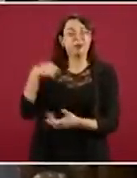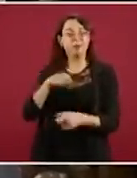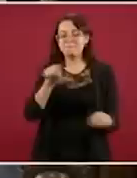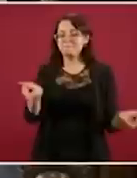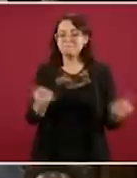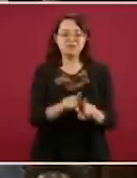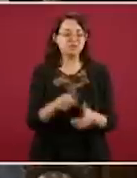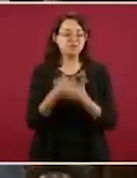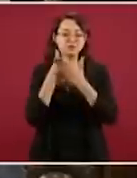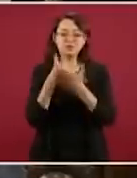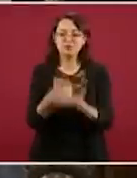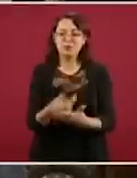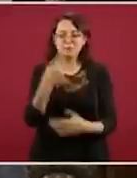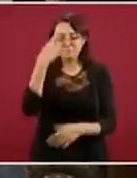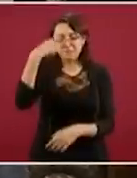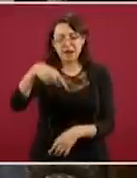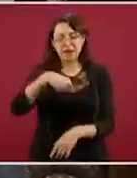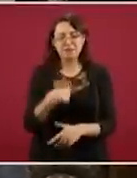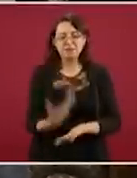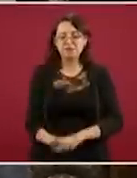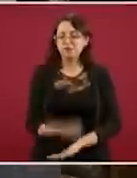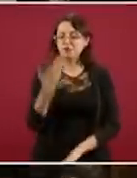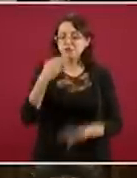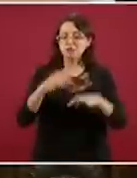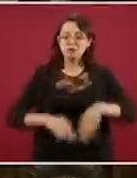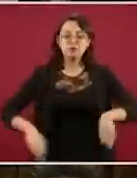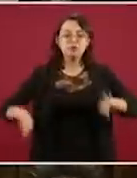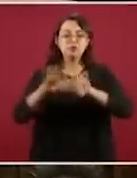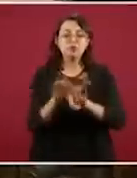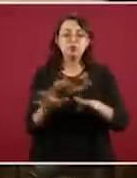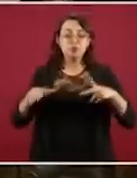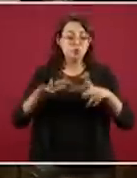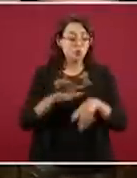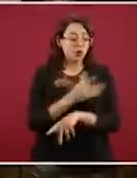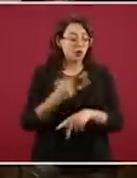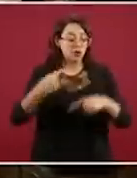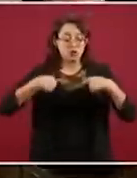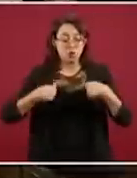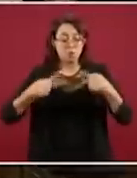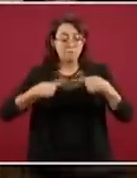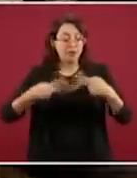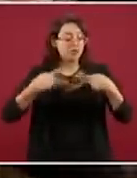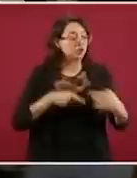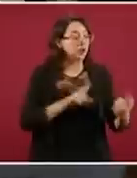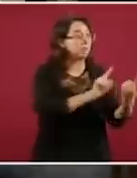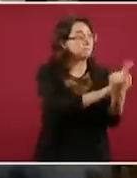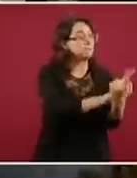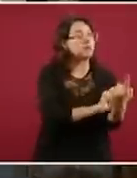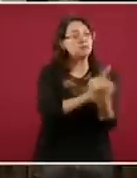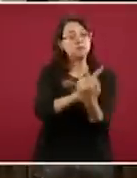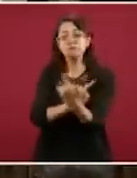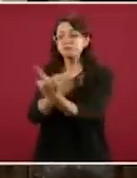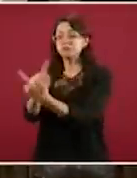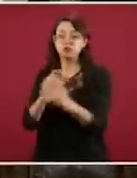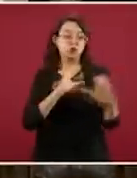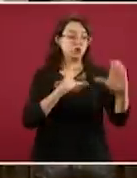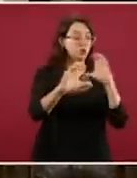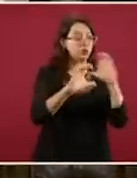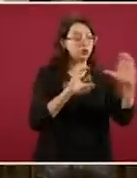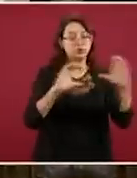función, que para mí es importantísima, porque yo tengo comunicación con la gente. Siempre estoy hablando con el